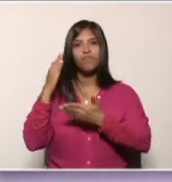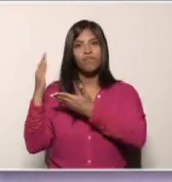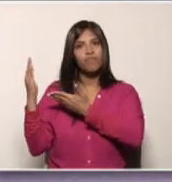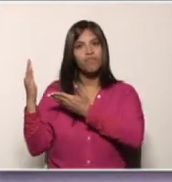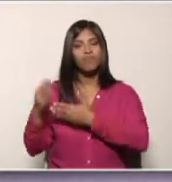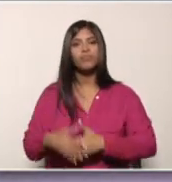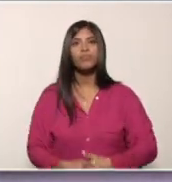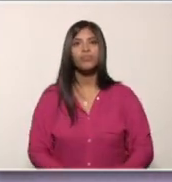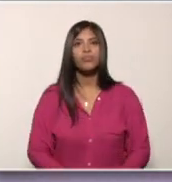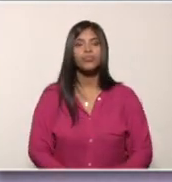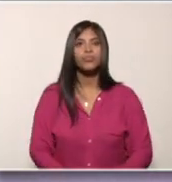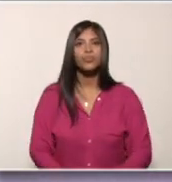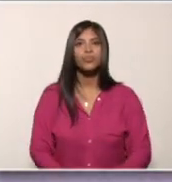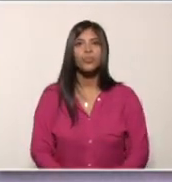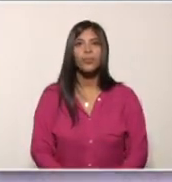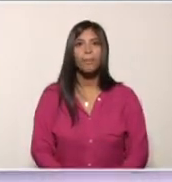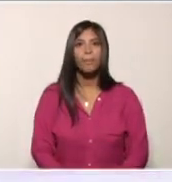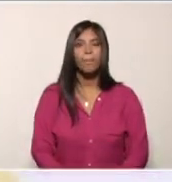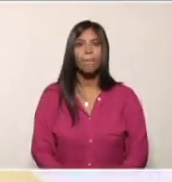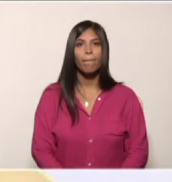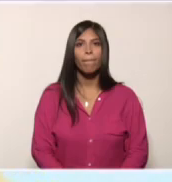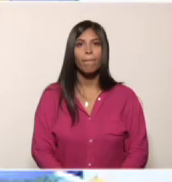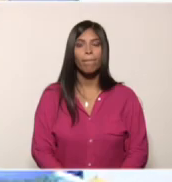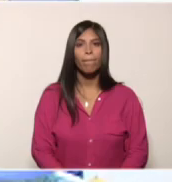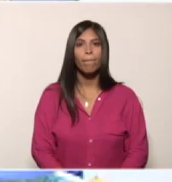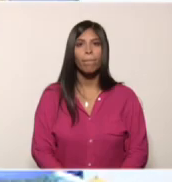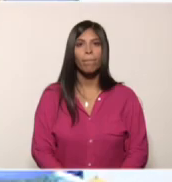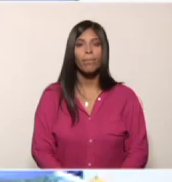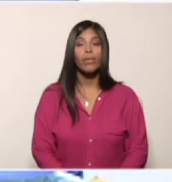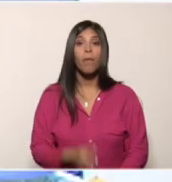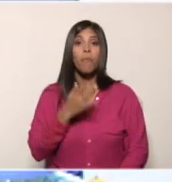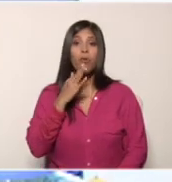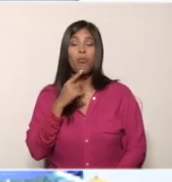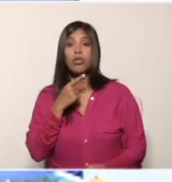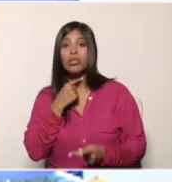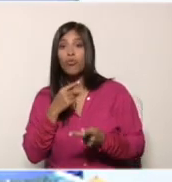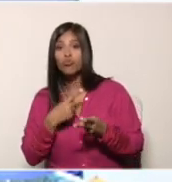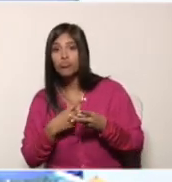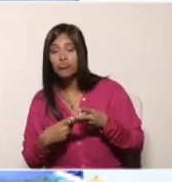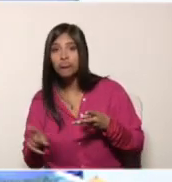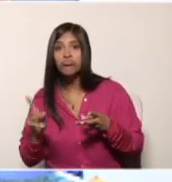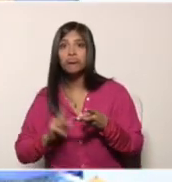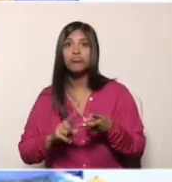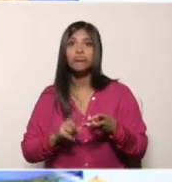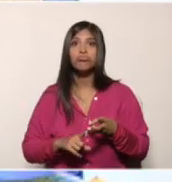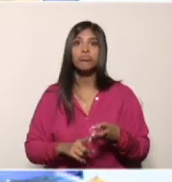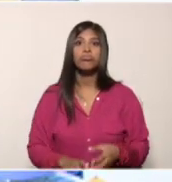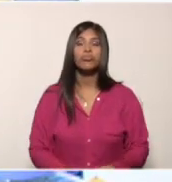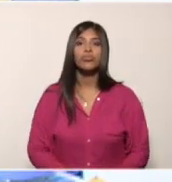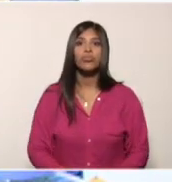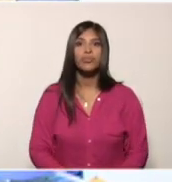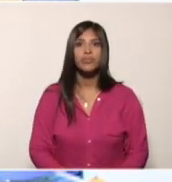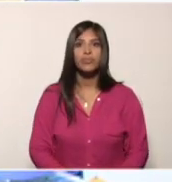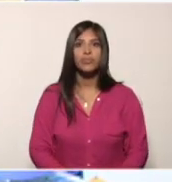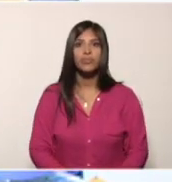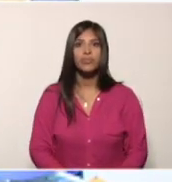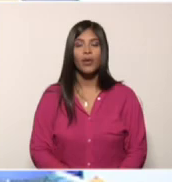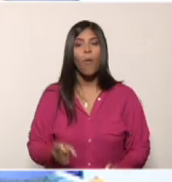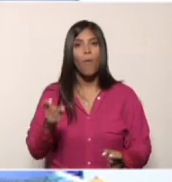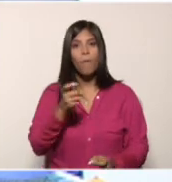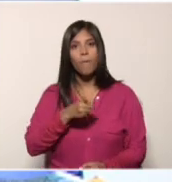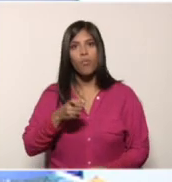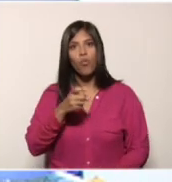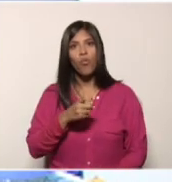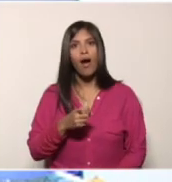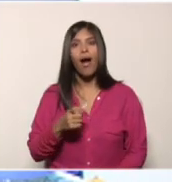Neruda y leer su poesía. Si les gusta los escritores internacionales, pueden